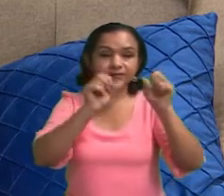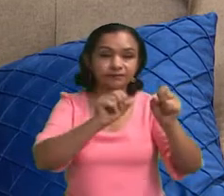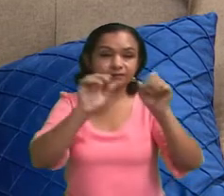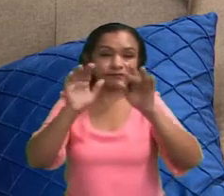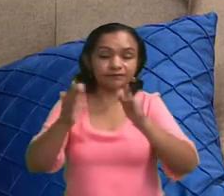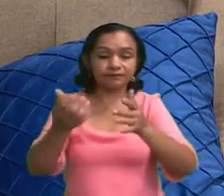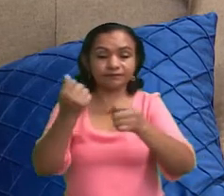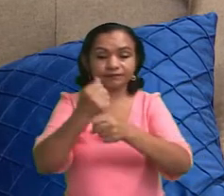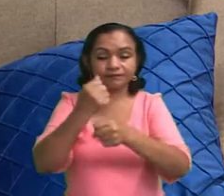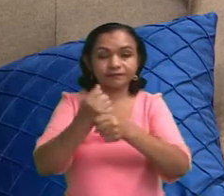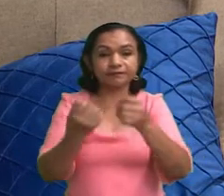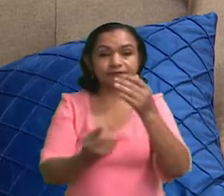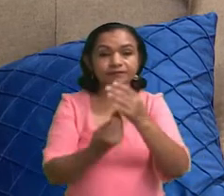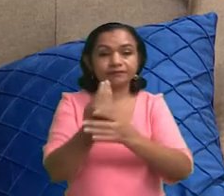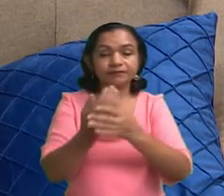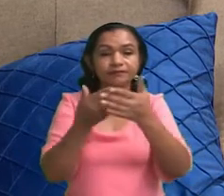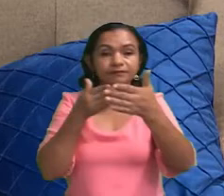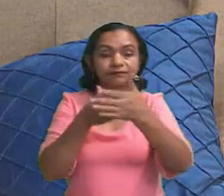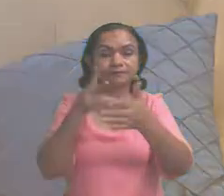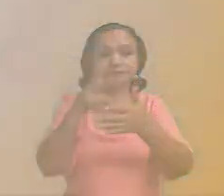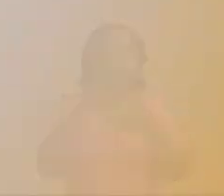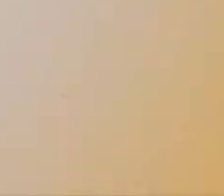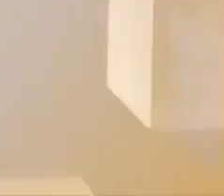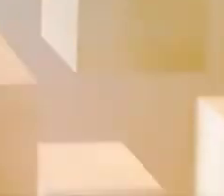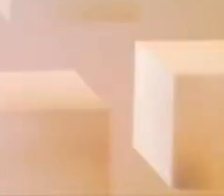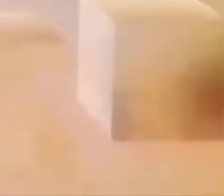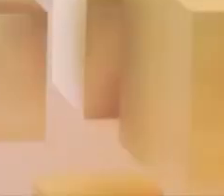productores. Breve pausa y ya volvemos.